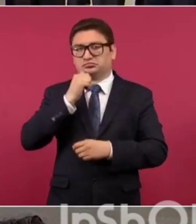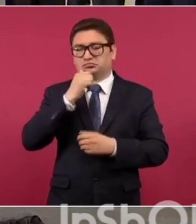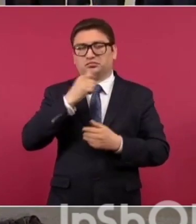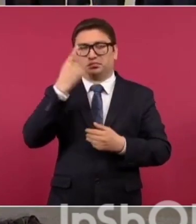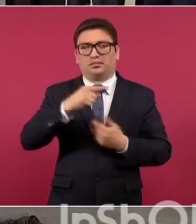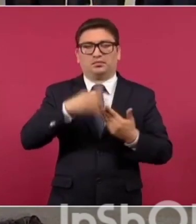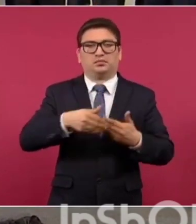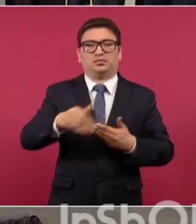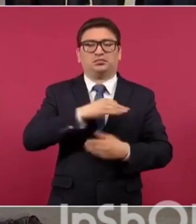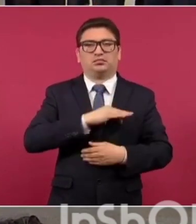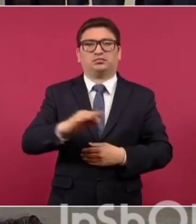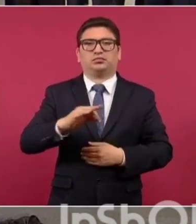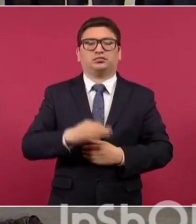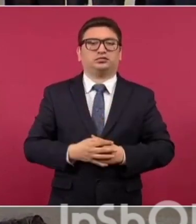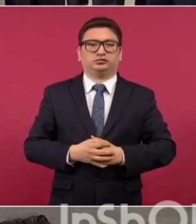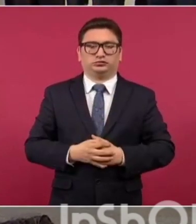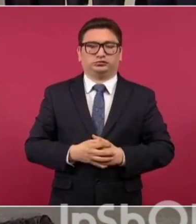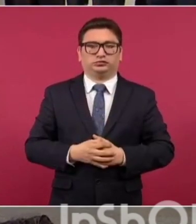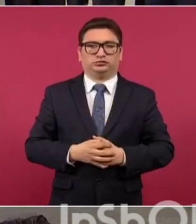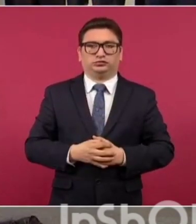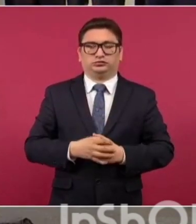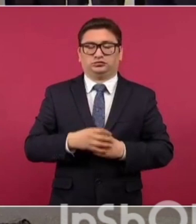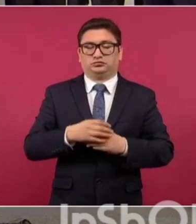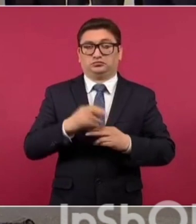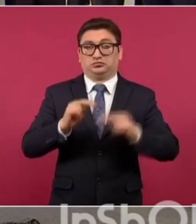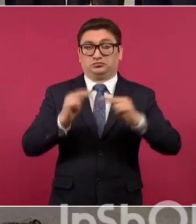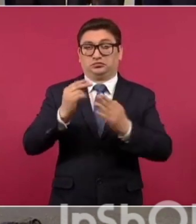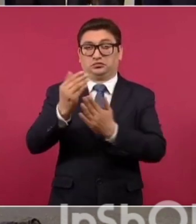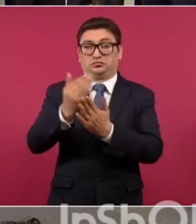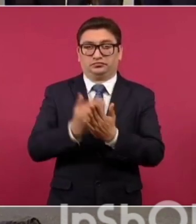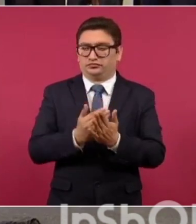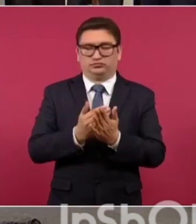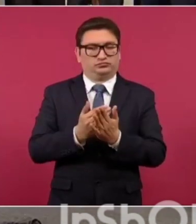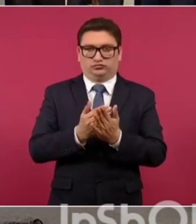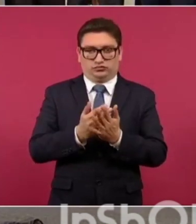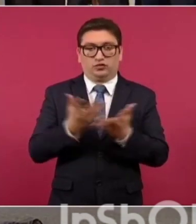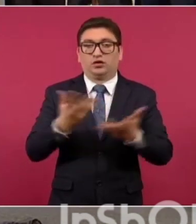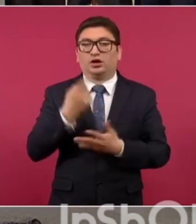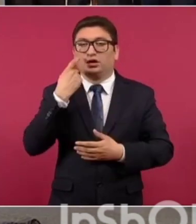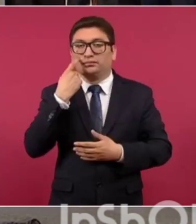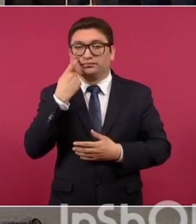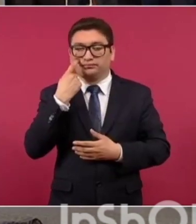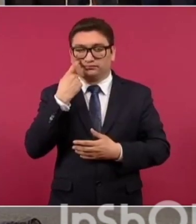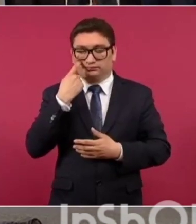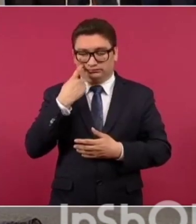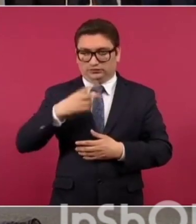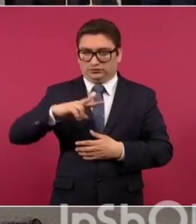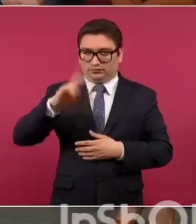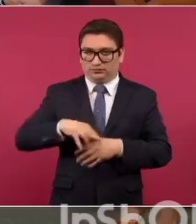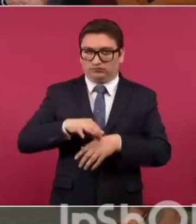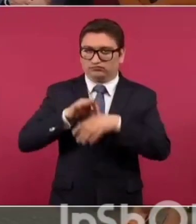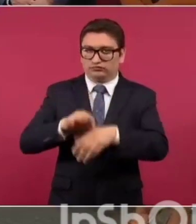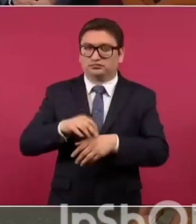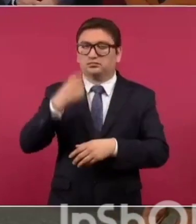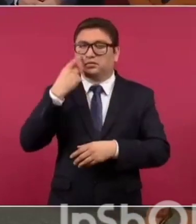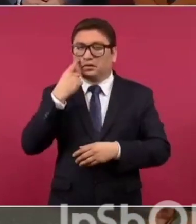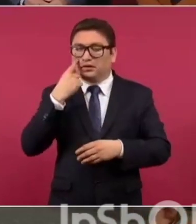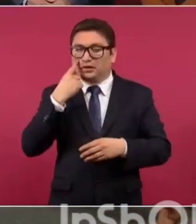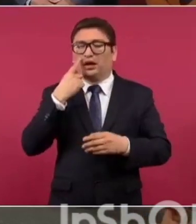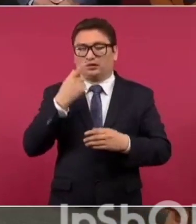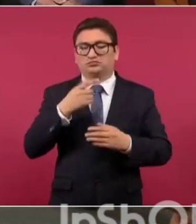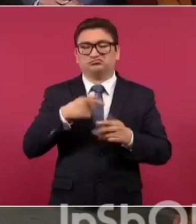esto no se disminuya en los hechos, en términos reales, sino que